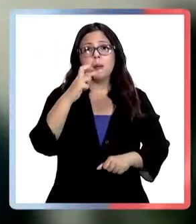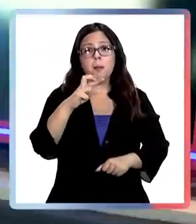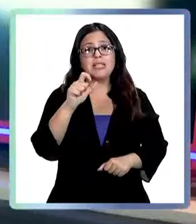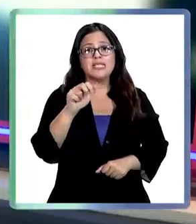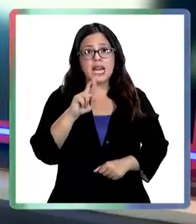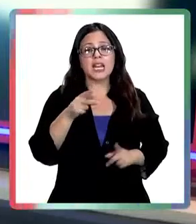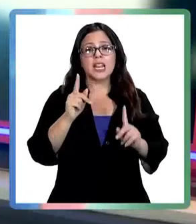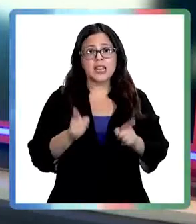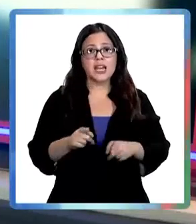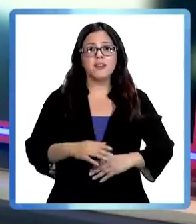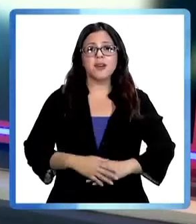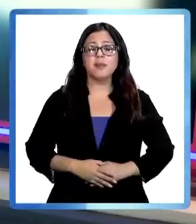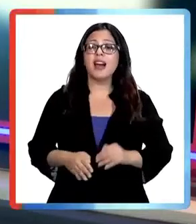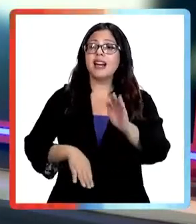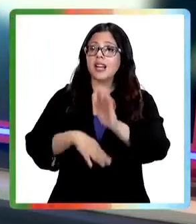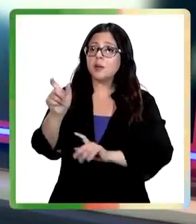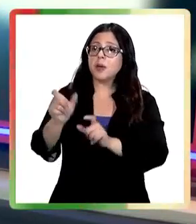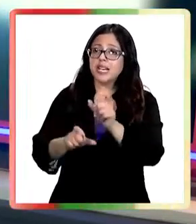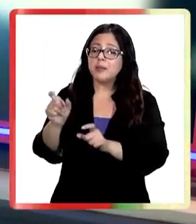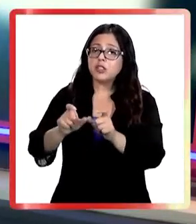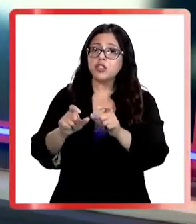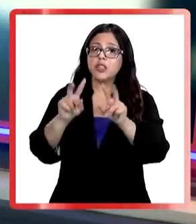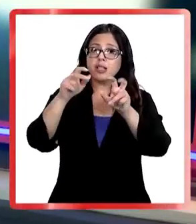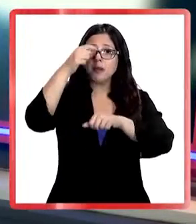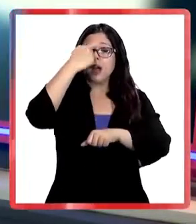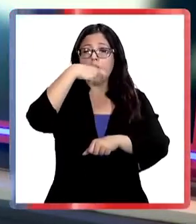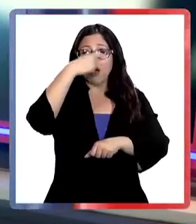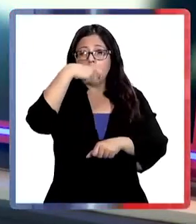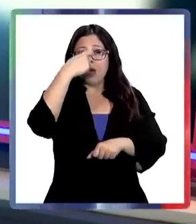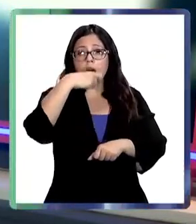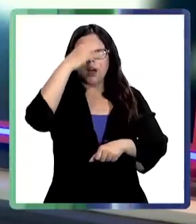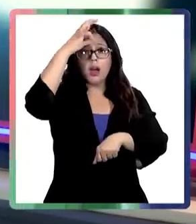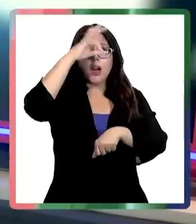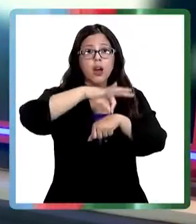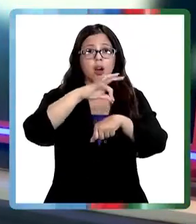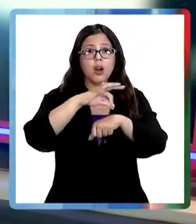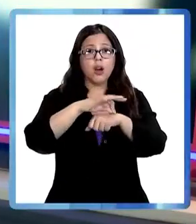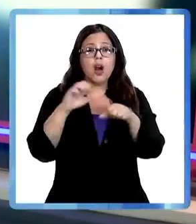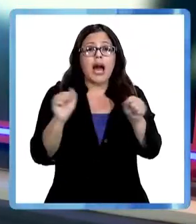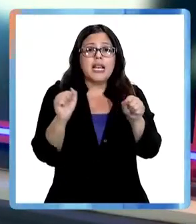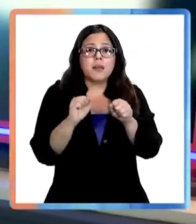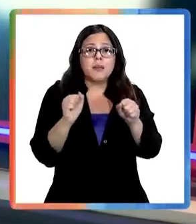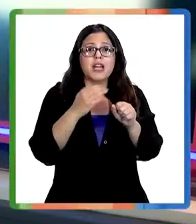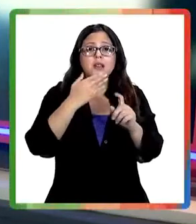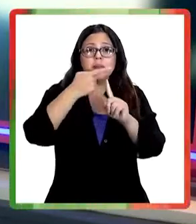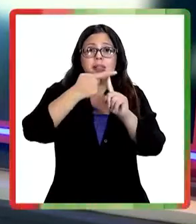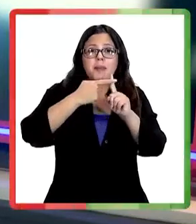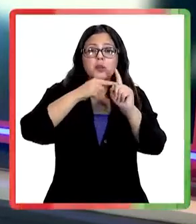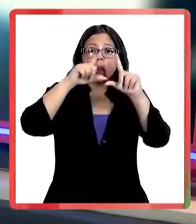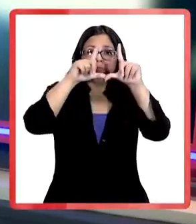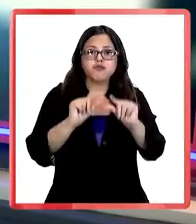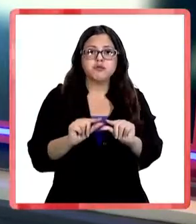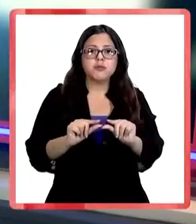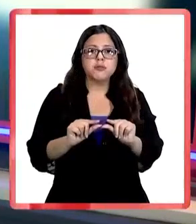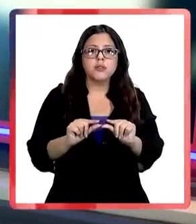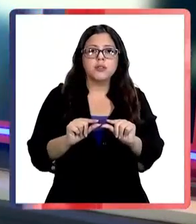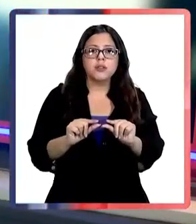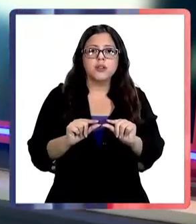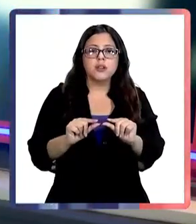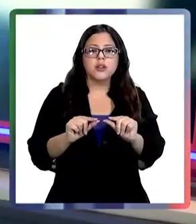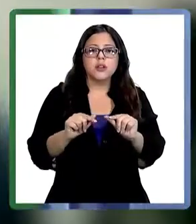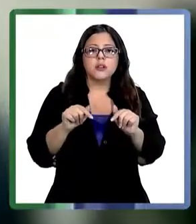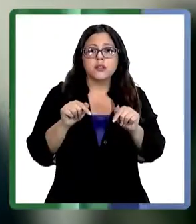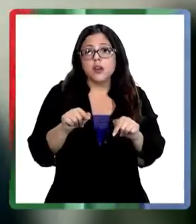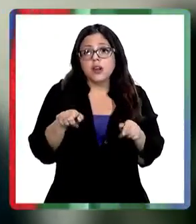sí. La mayoría de las personas asocia los resfríos, los virus respiratorios al invierno y al frío, a las bajas temperaturas. Esta vez estiramos las cosas,